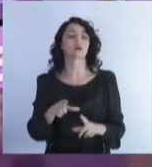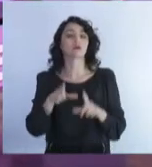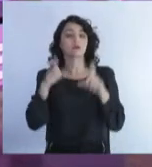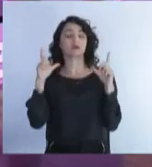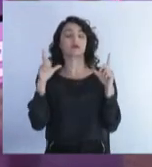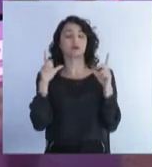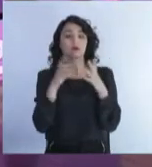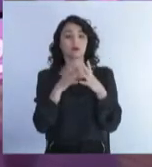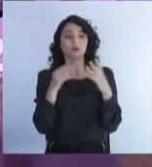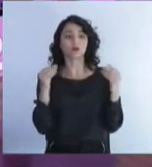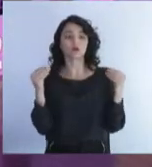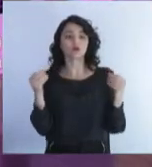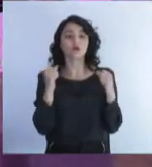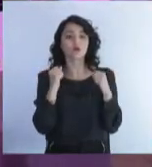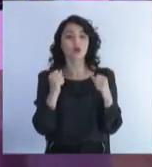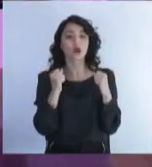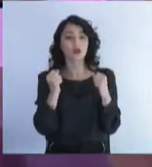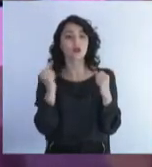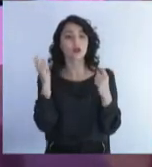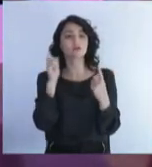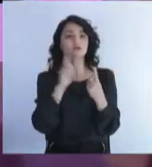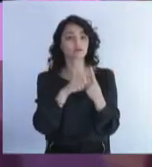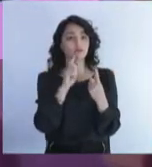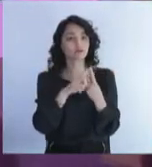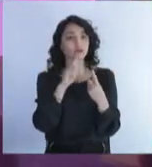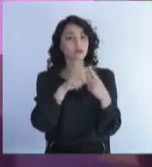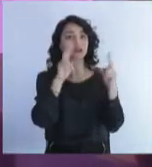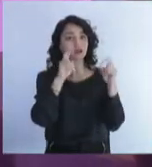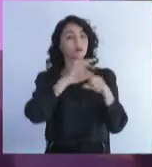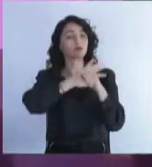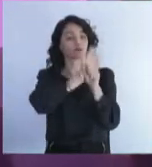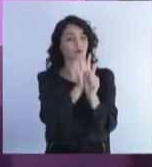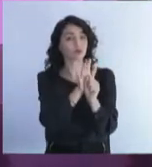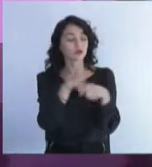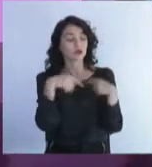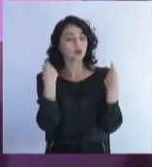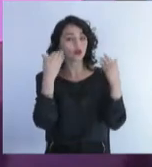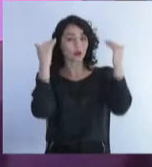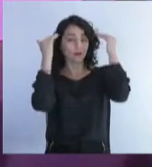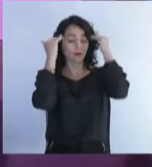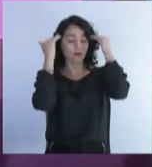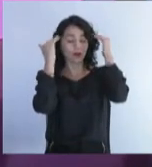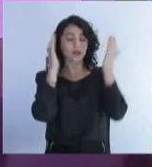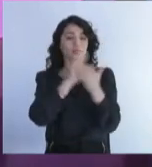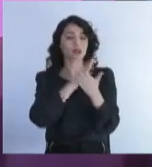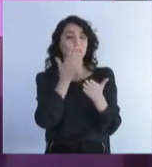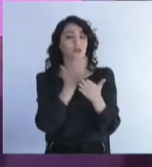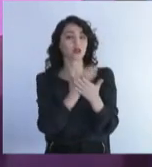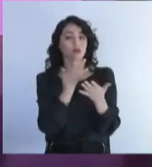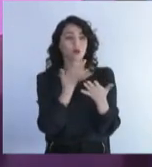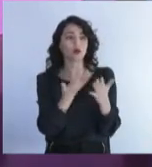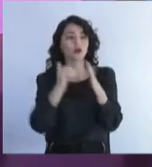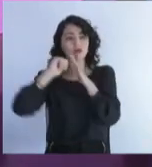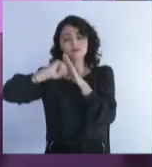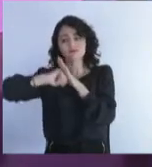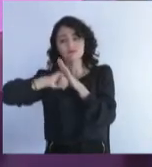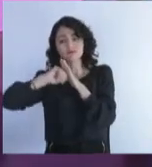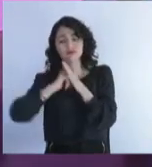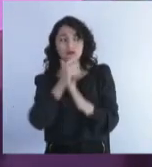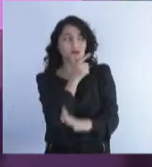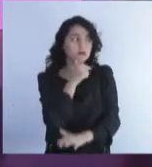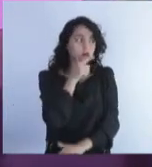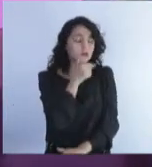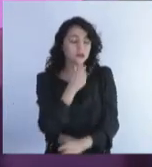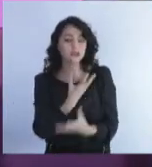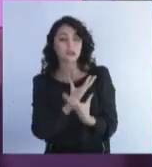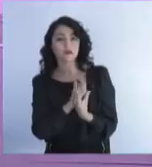sentir por esta pandemia va a ser justamente en nuestra salud mental, por el aislamiento, la incertidumbre, el